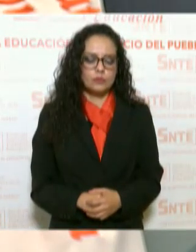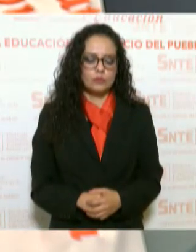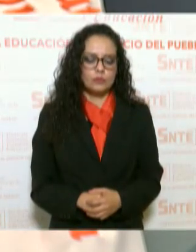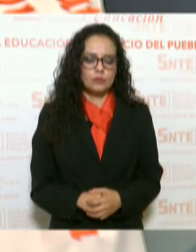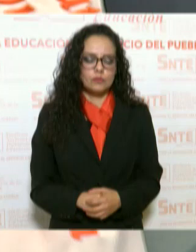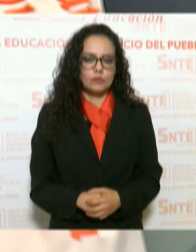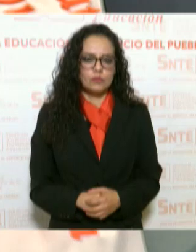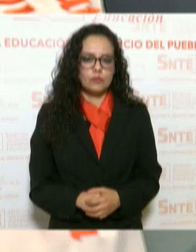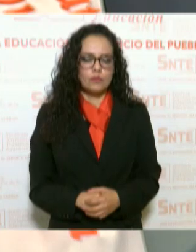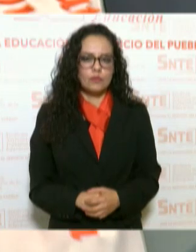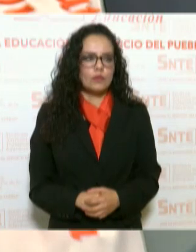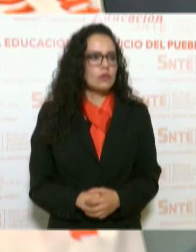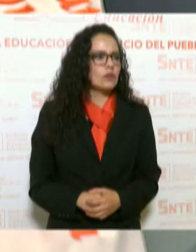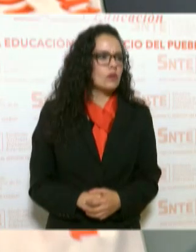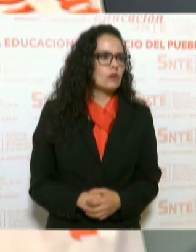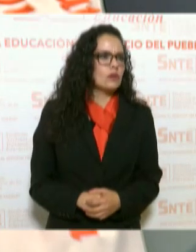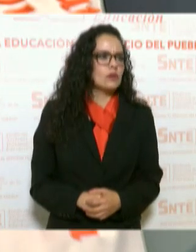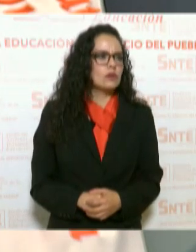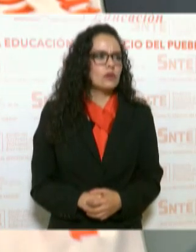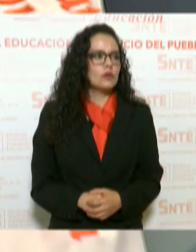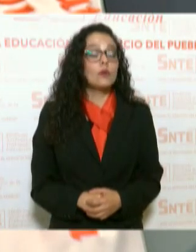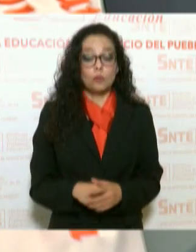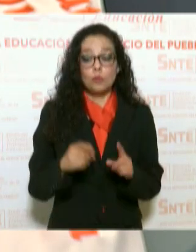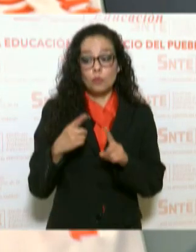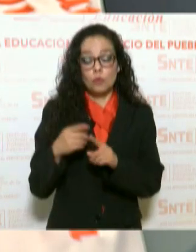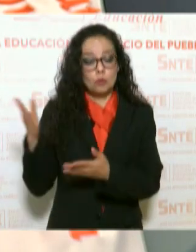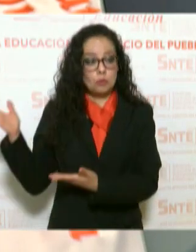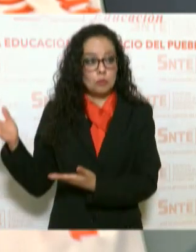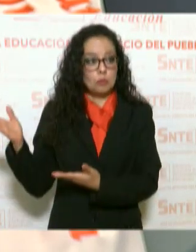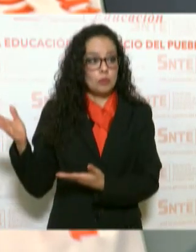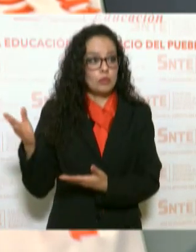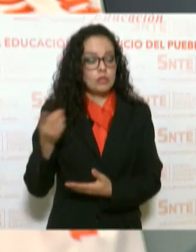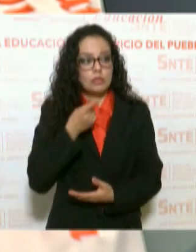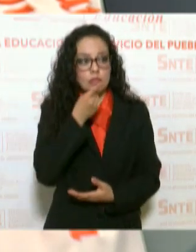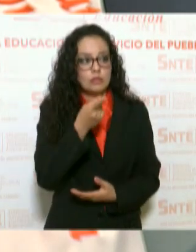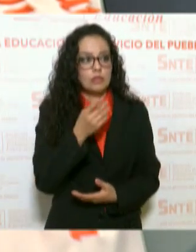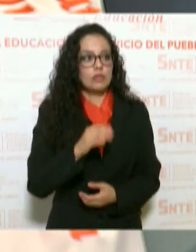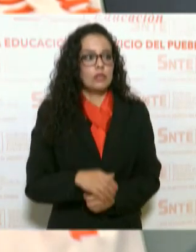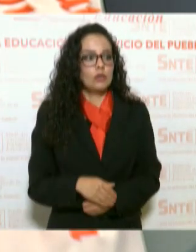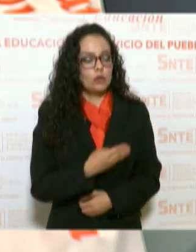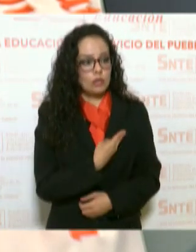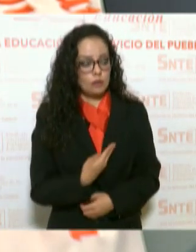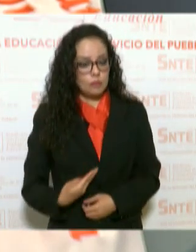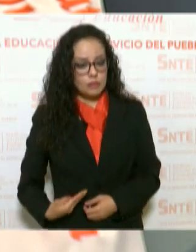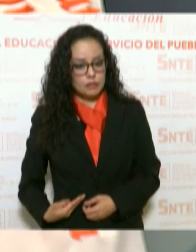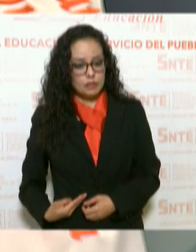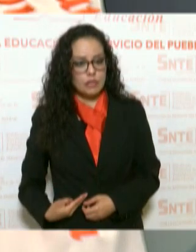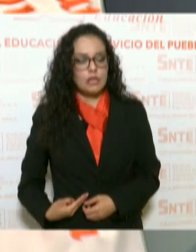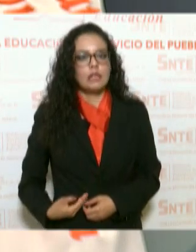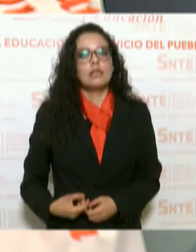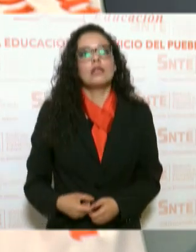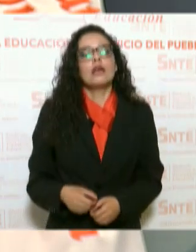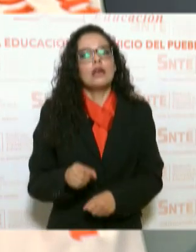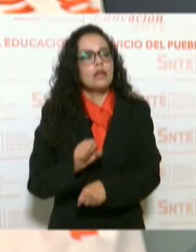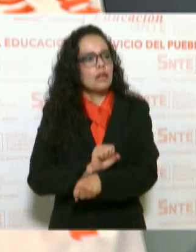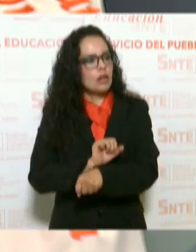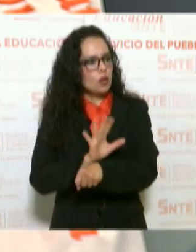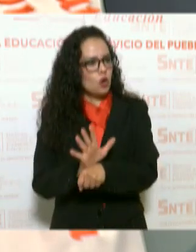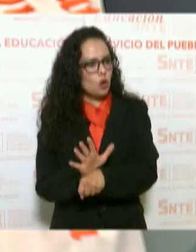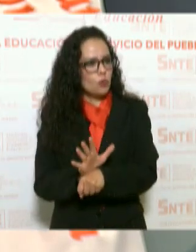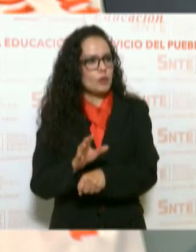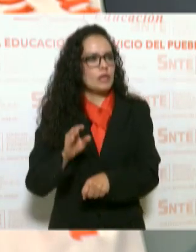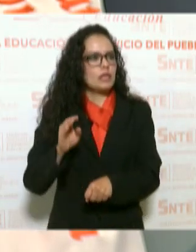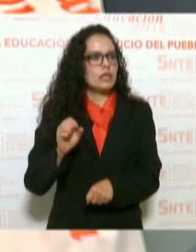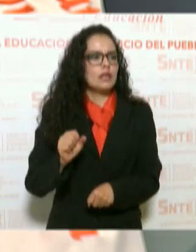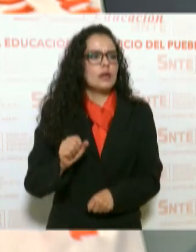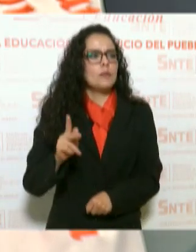Por ordenamiento del presidente López Obrador, durante la pandemia no hubo un